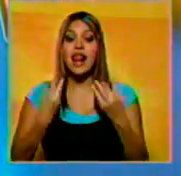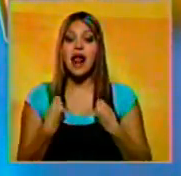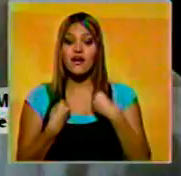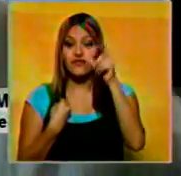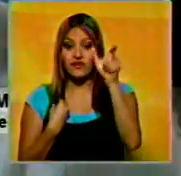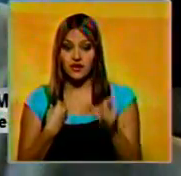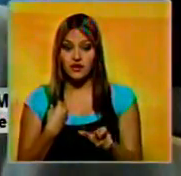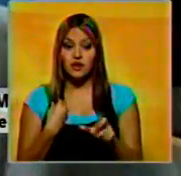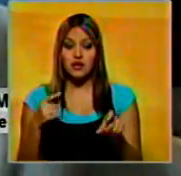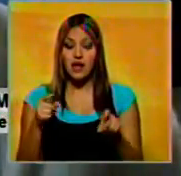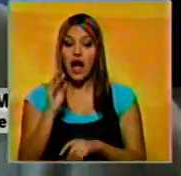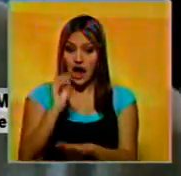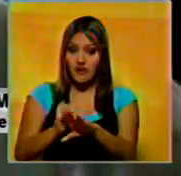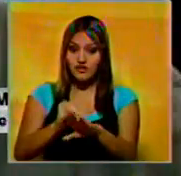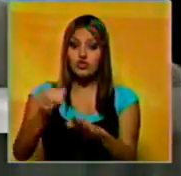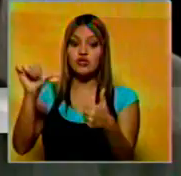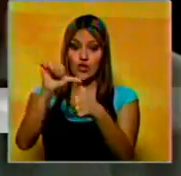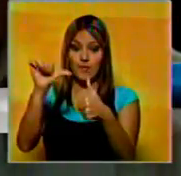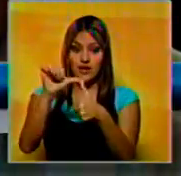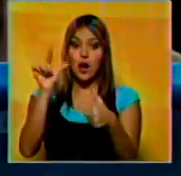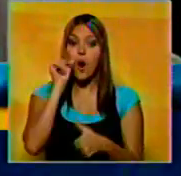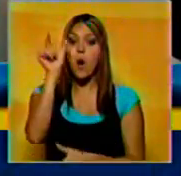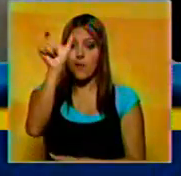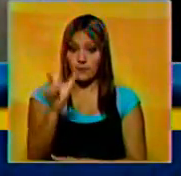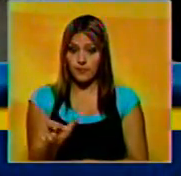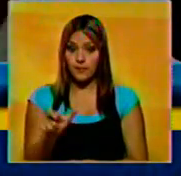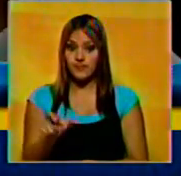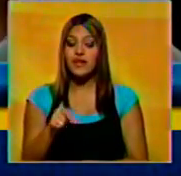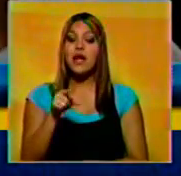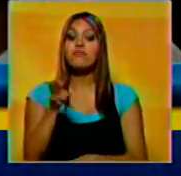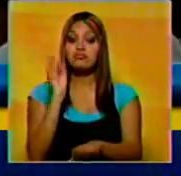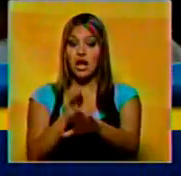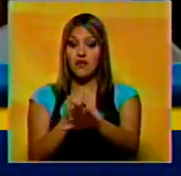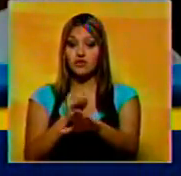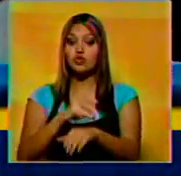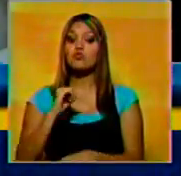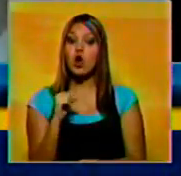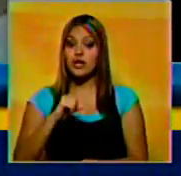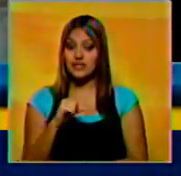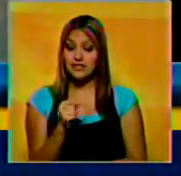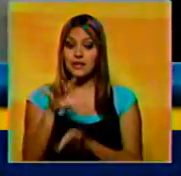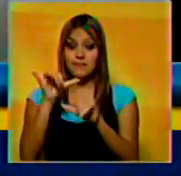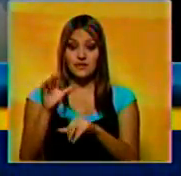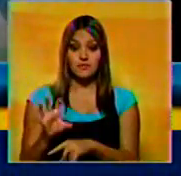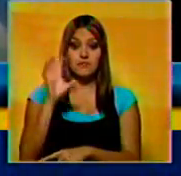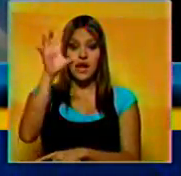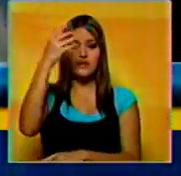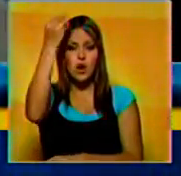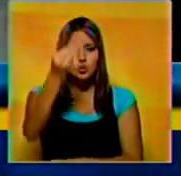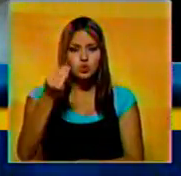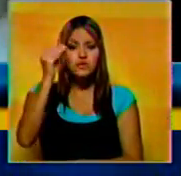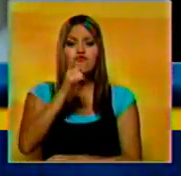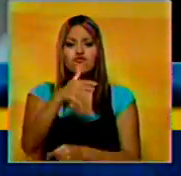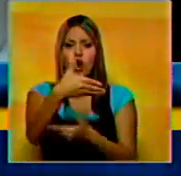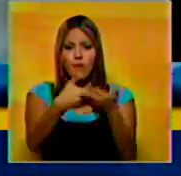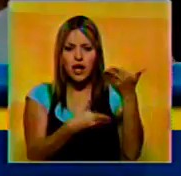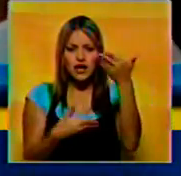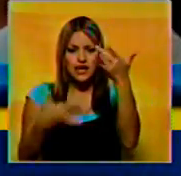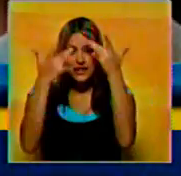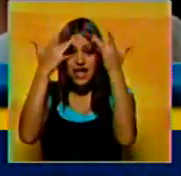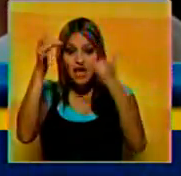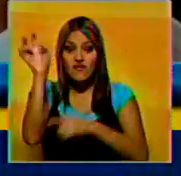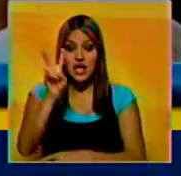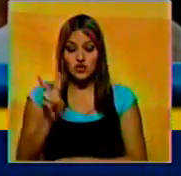así lo informó el mandatario centroamericano Mauricio Funes quien anunció que la policía de ese país analizará un informe de la inteligencia